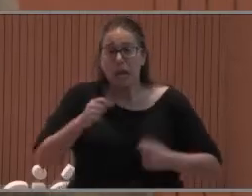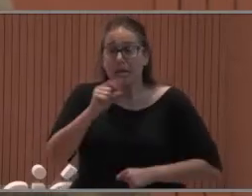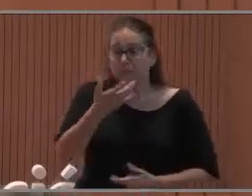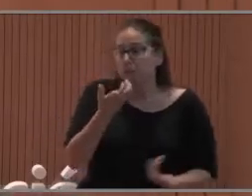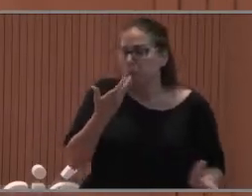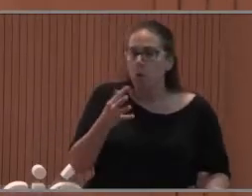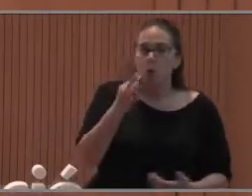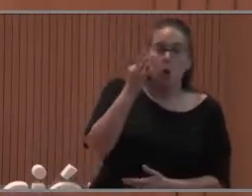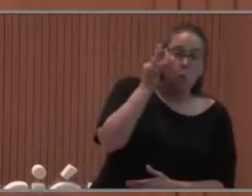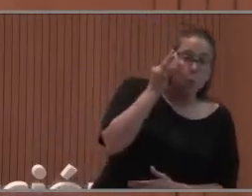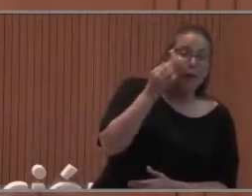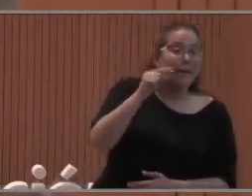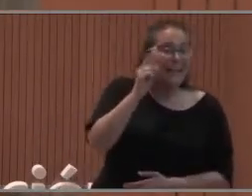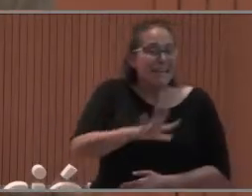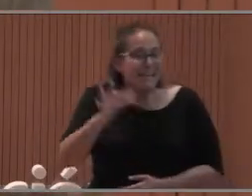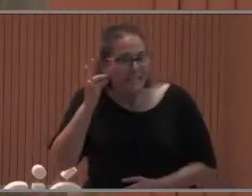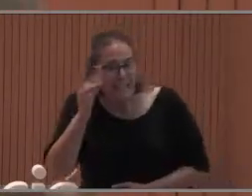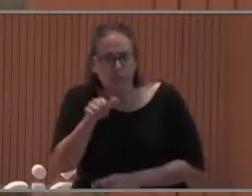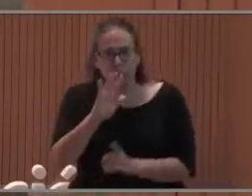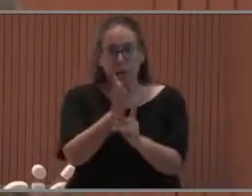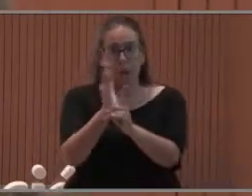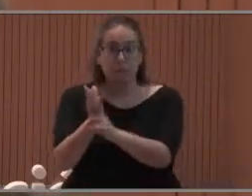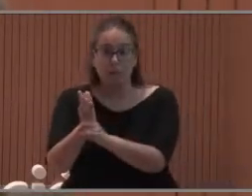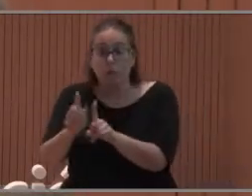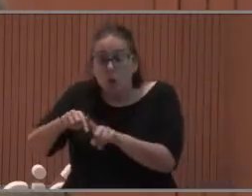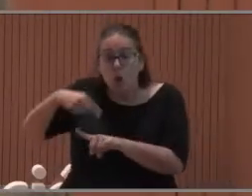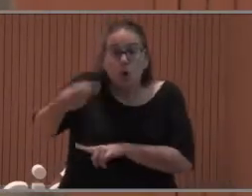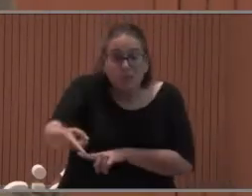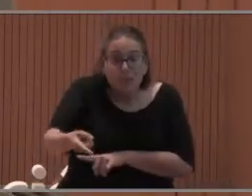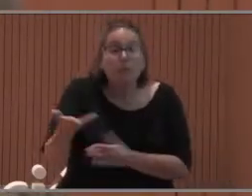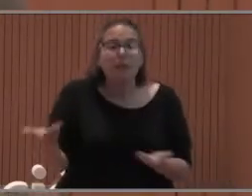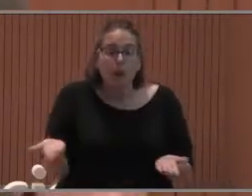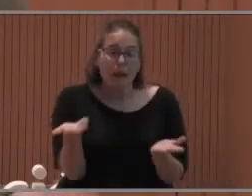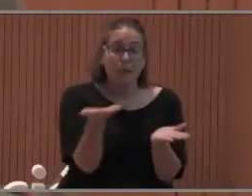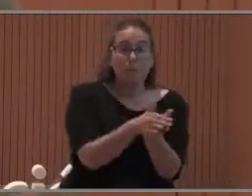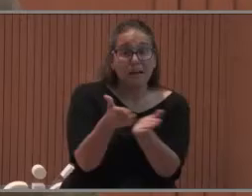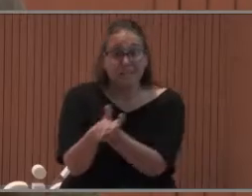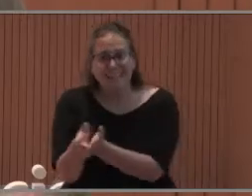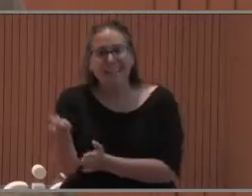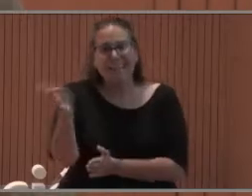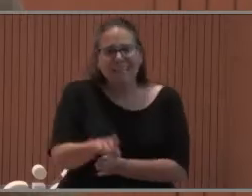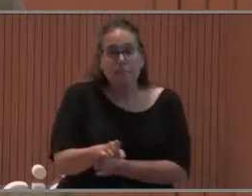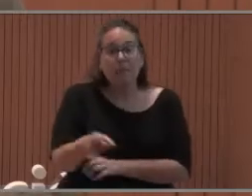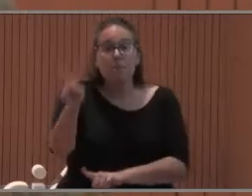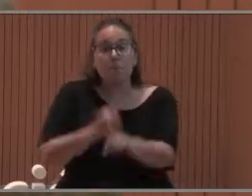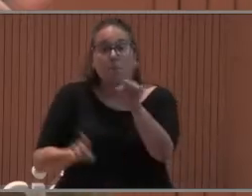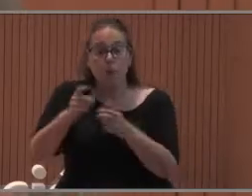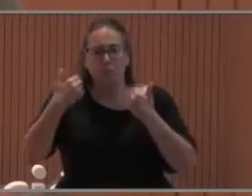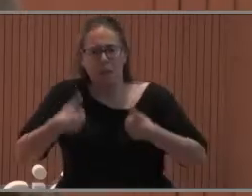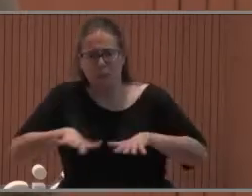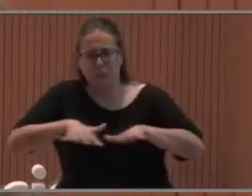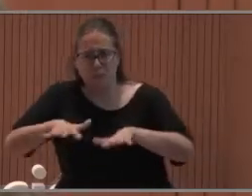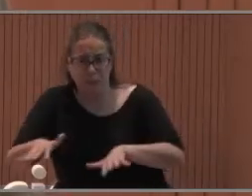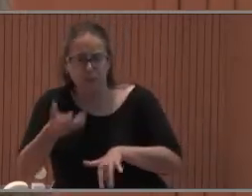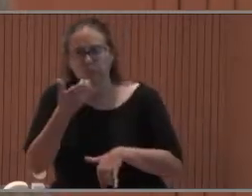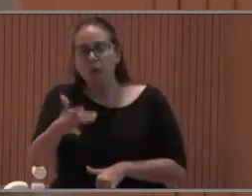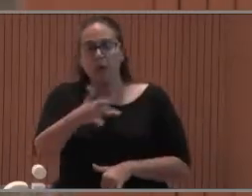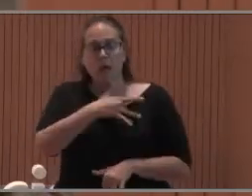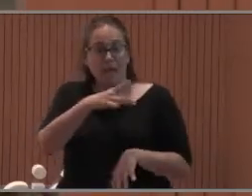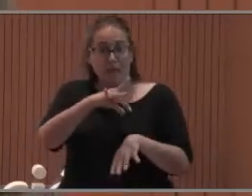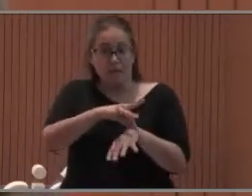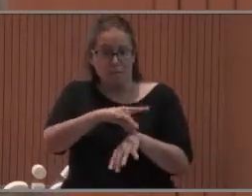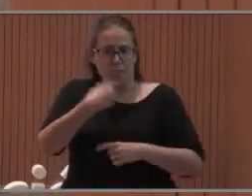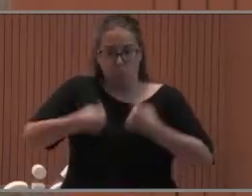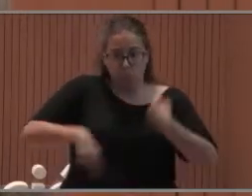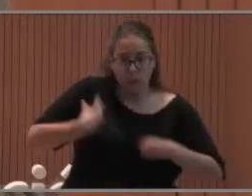acaba en impactos directos en mortalidad y morbilidad, que son los que veríais en la fila inferior, ¿no? Pues más desnutrición, malnutrición, más enfermedades